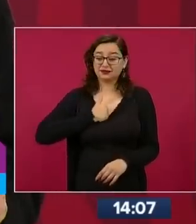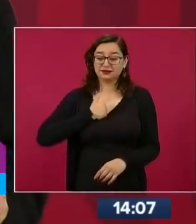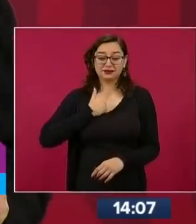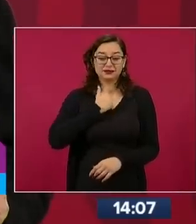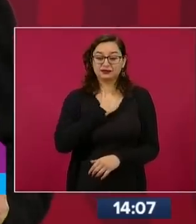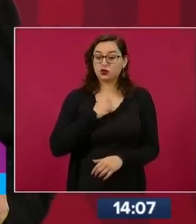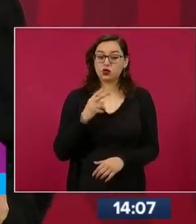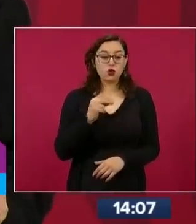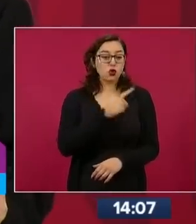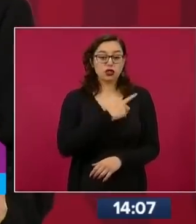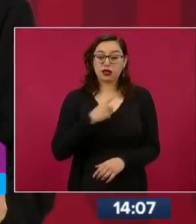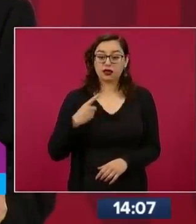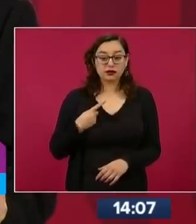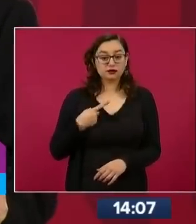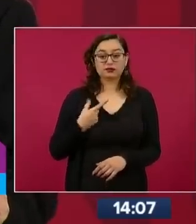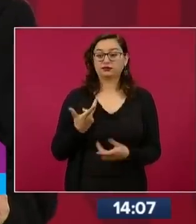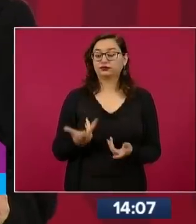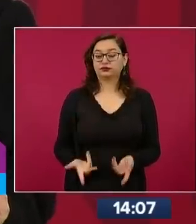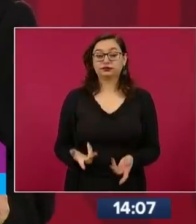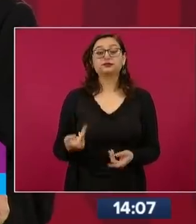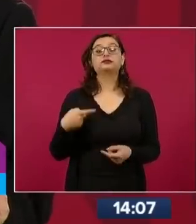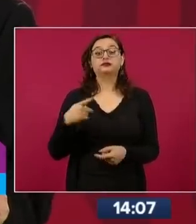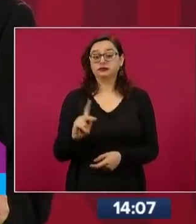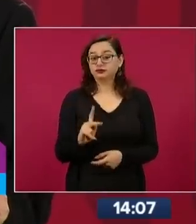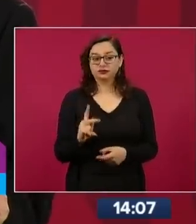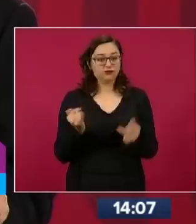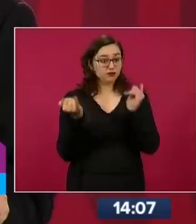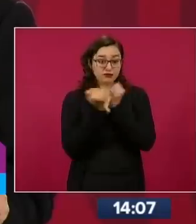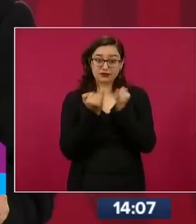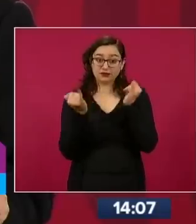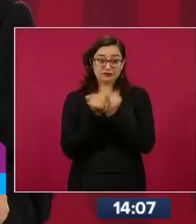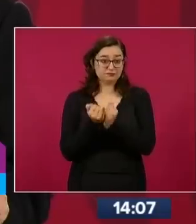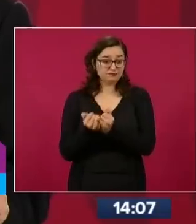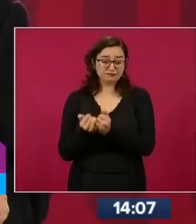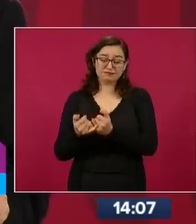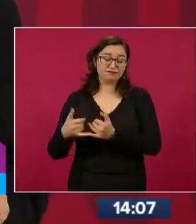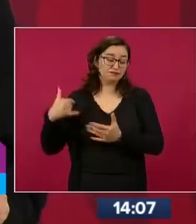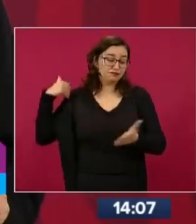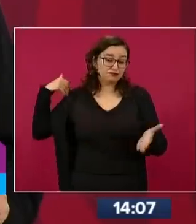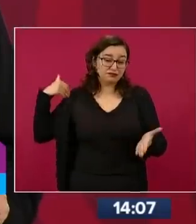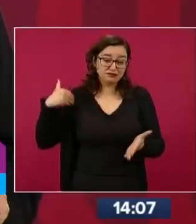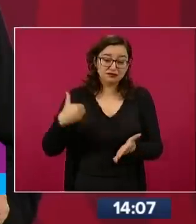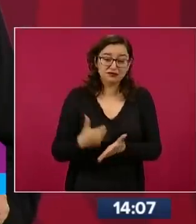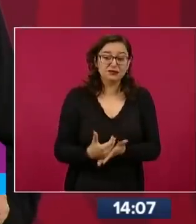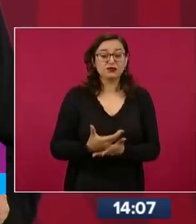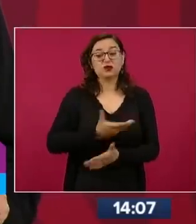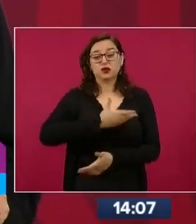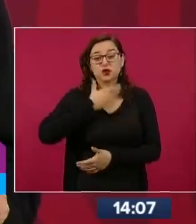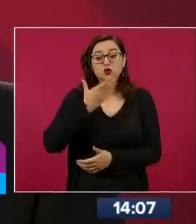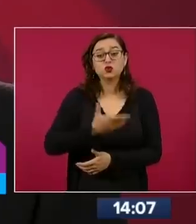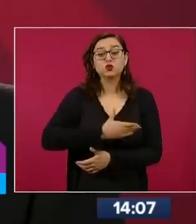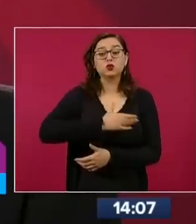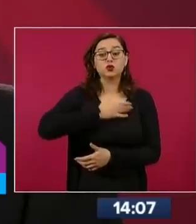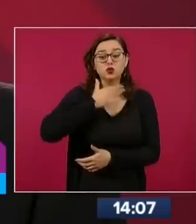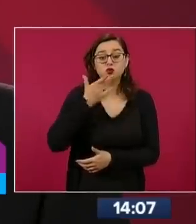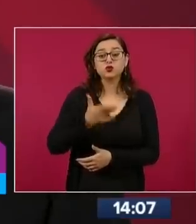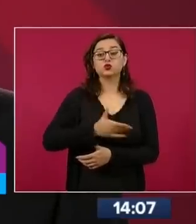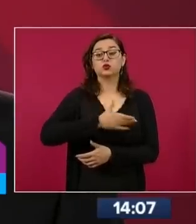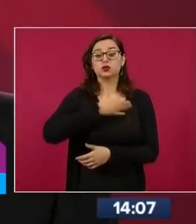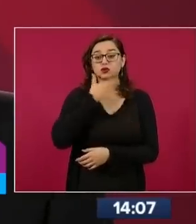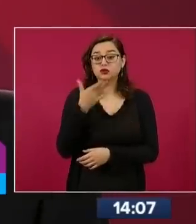pero tienen que ver con el pasado reciente. Eso es lo que nos